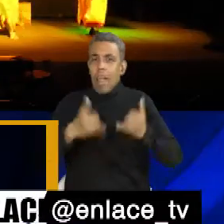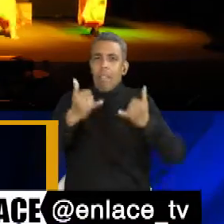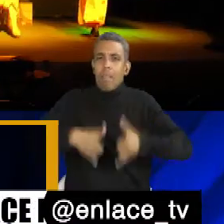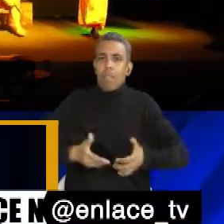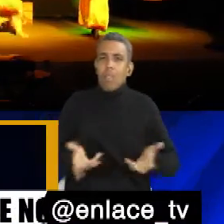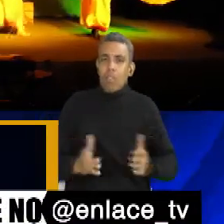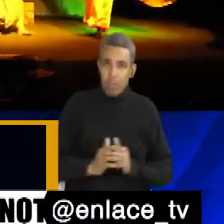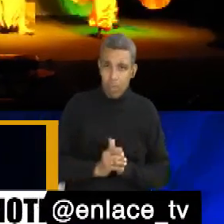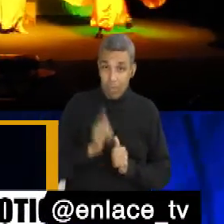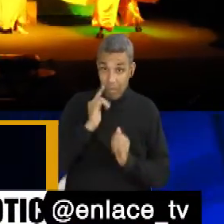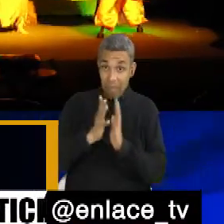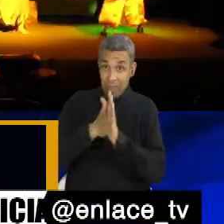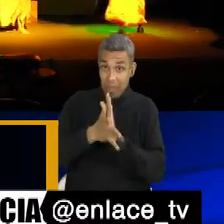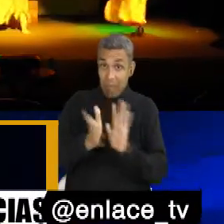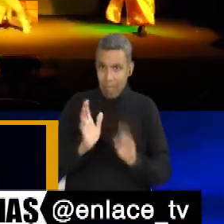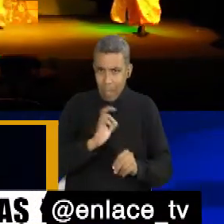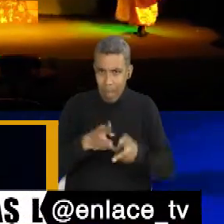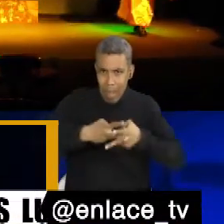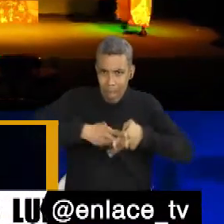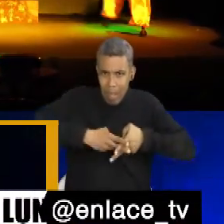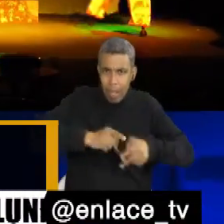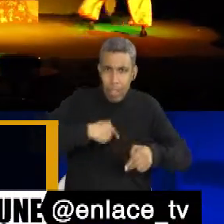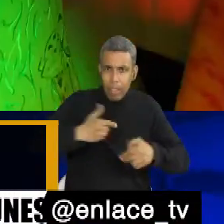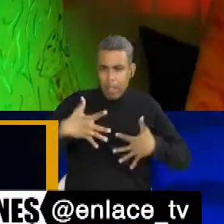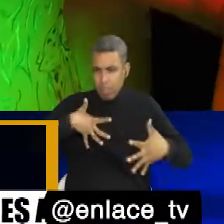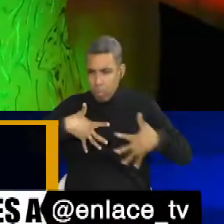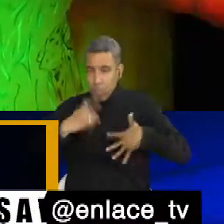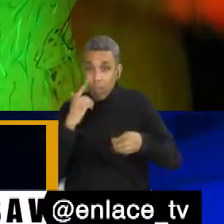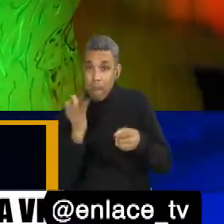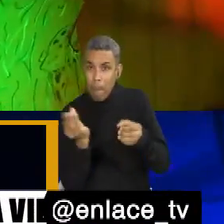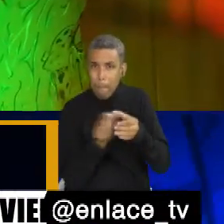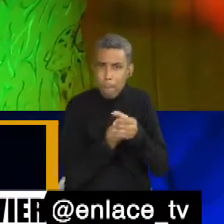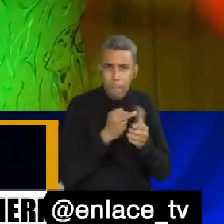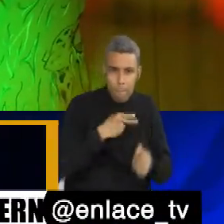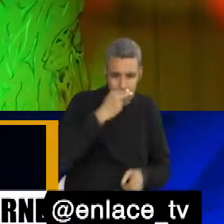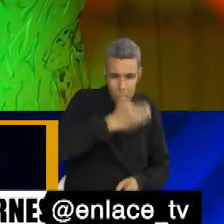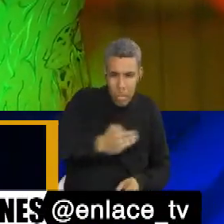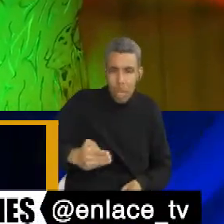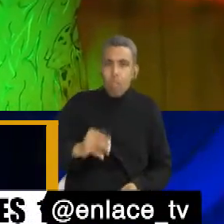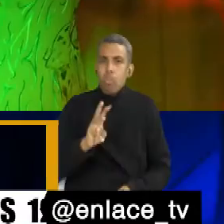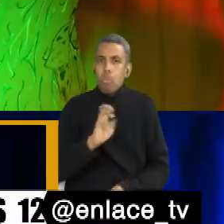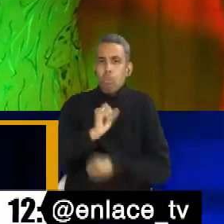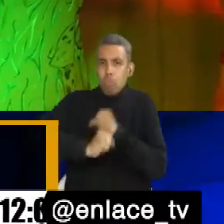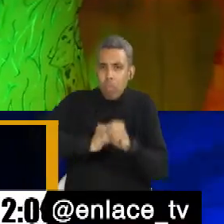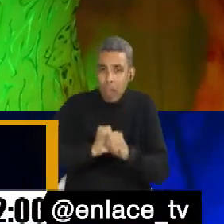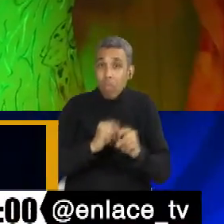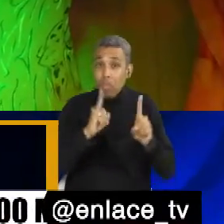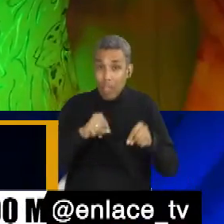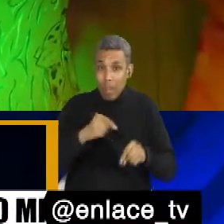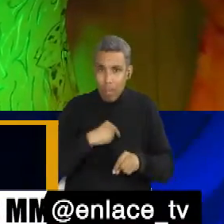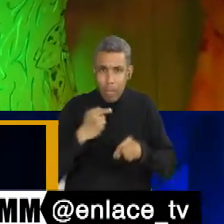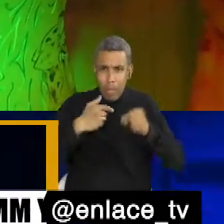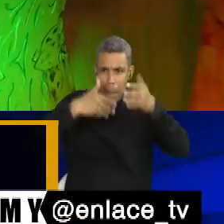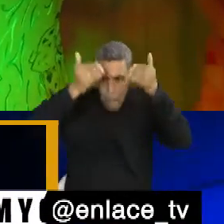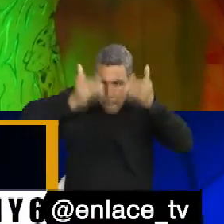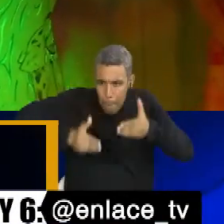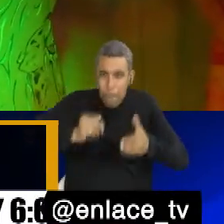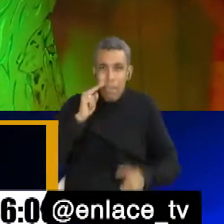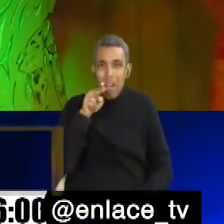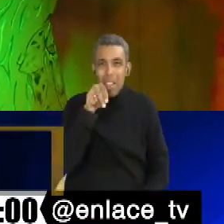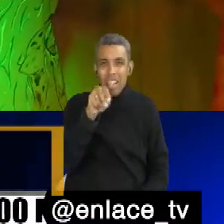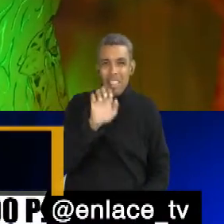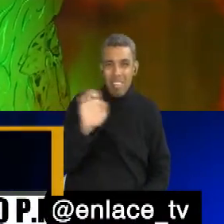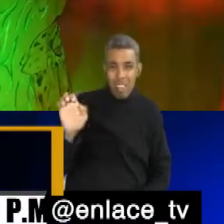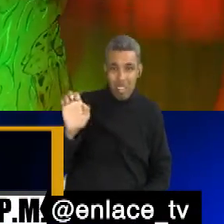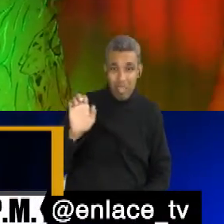nueva labor con un taller que llamamos Taller de Inclusión, que es para niños con necesidades educativas especiales, y el taller